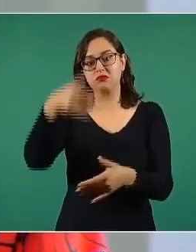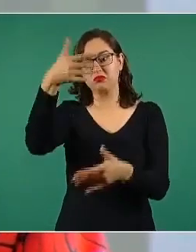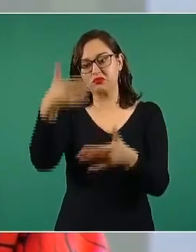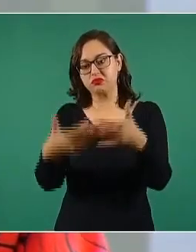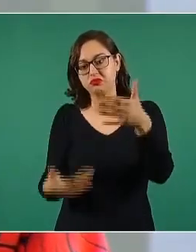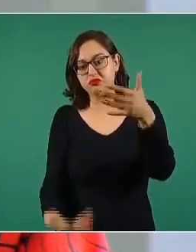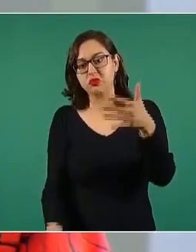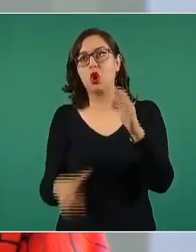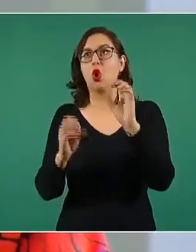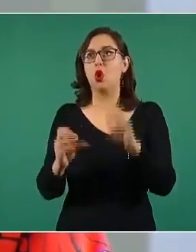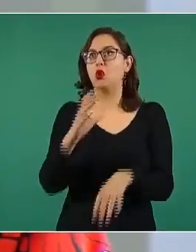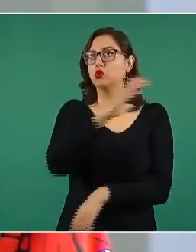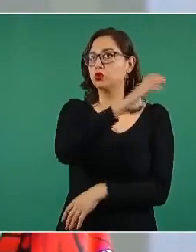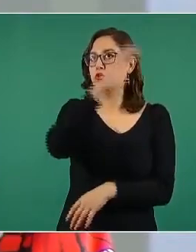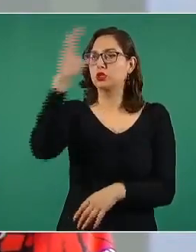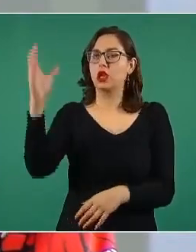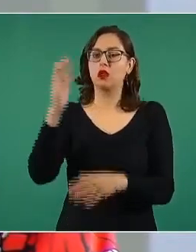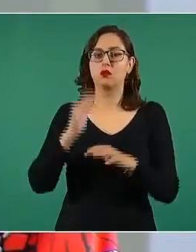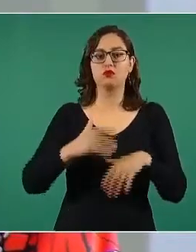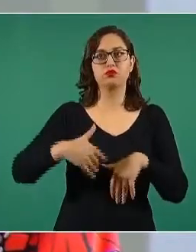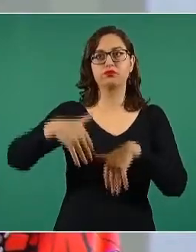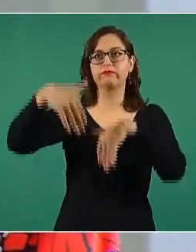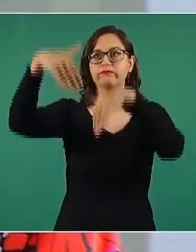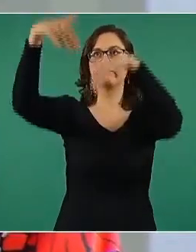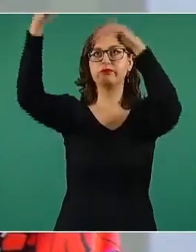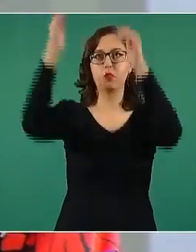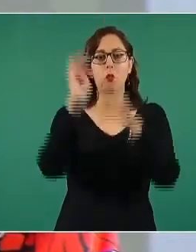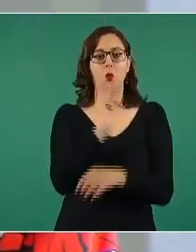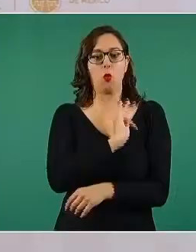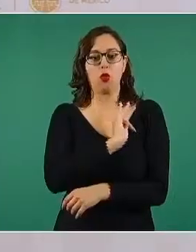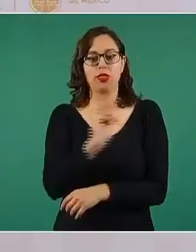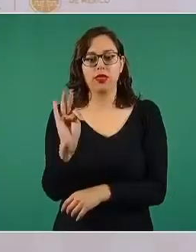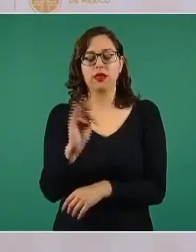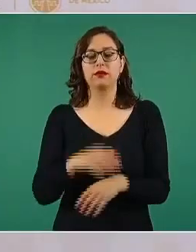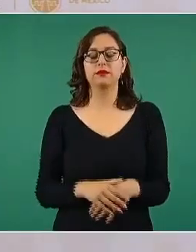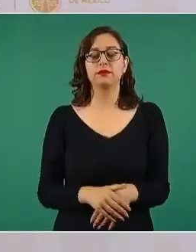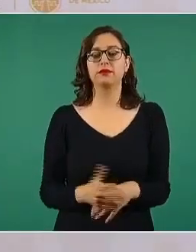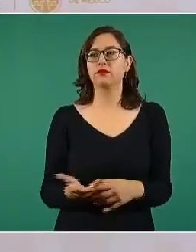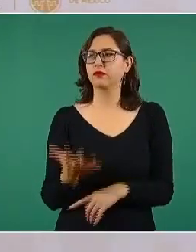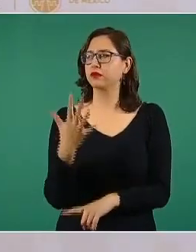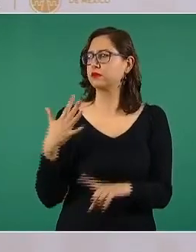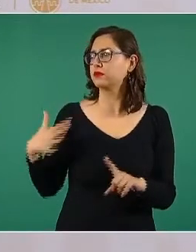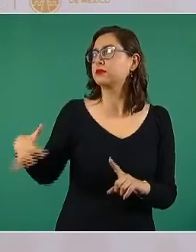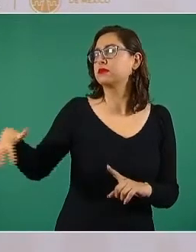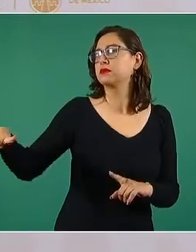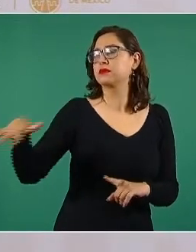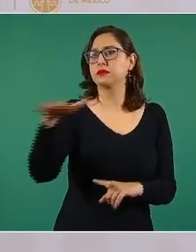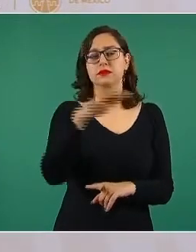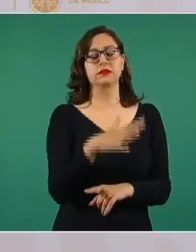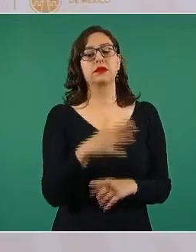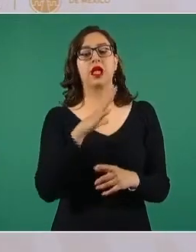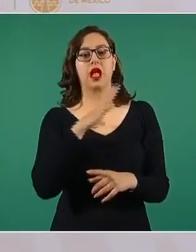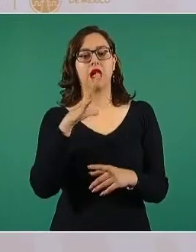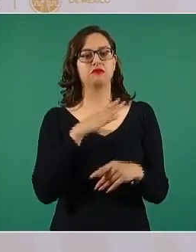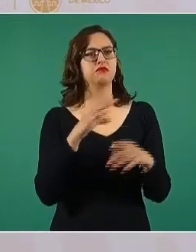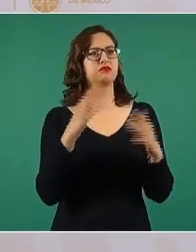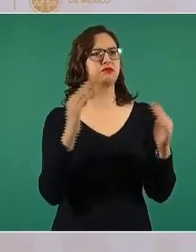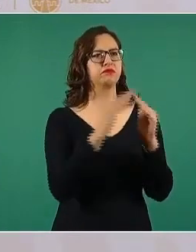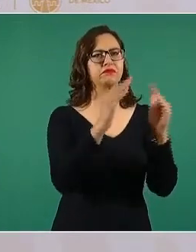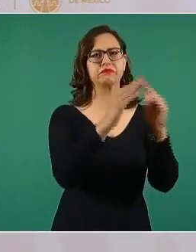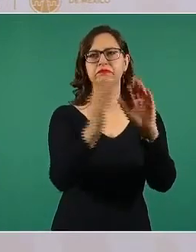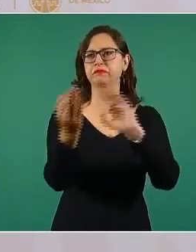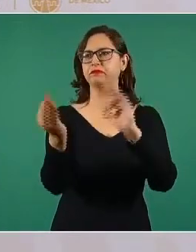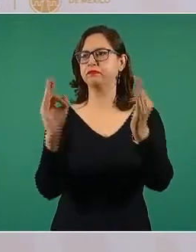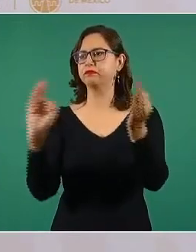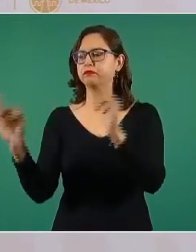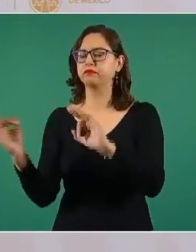los cielos. El recinto sagrado, con sus abundantes palacios, encarnaba al mismo tiempo el creciente poder político